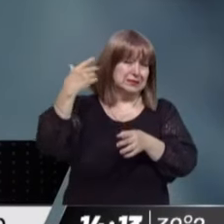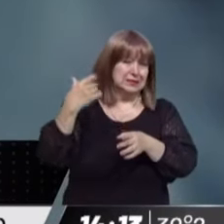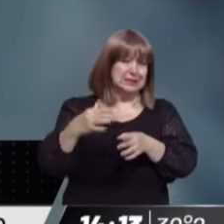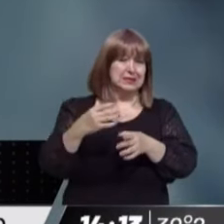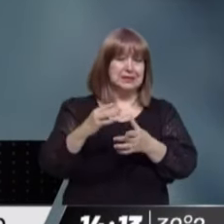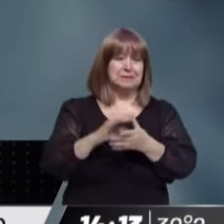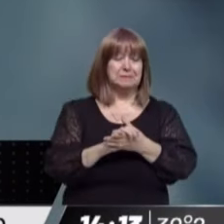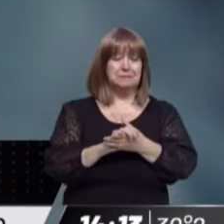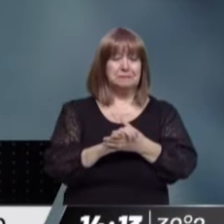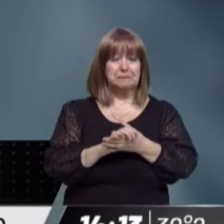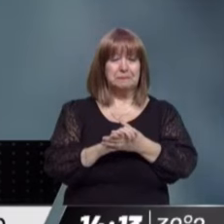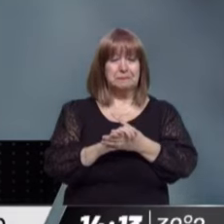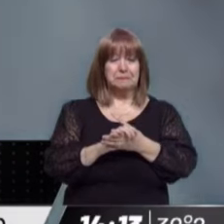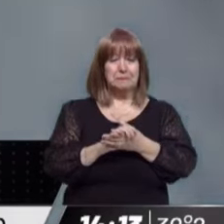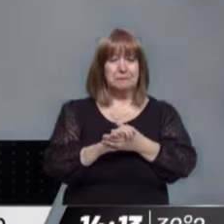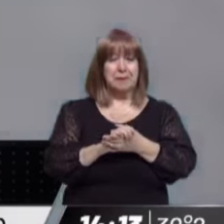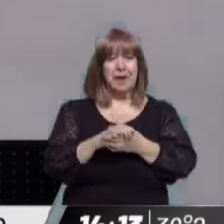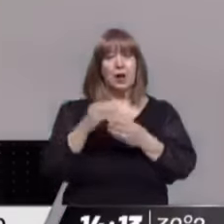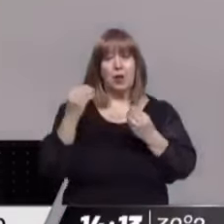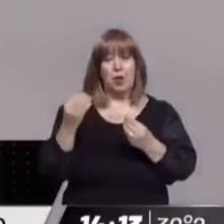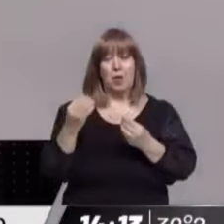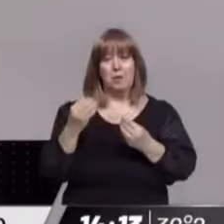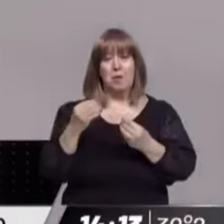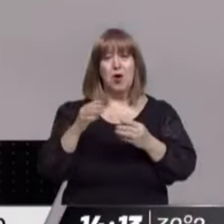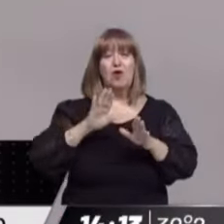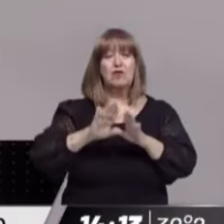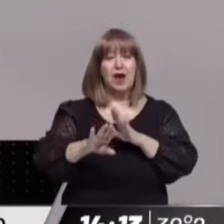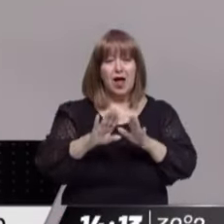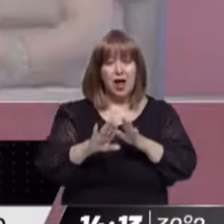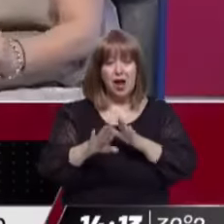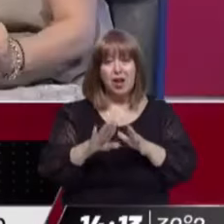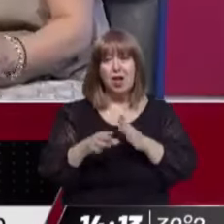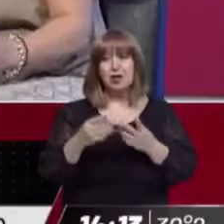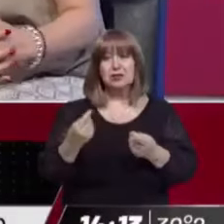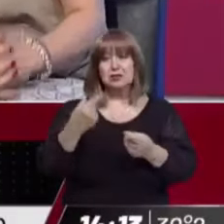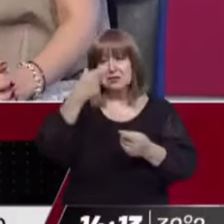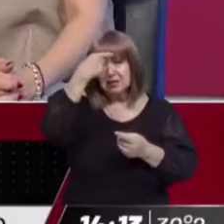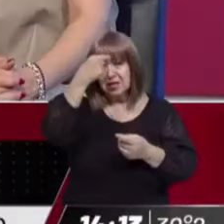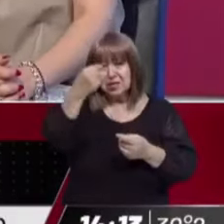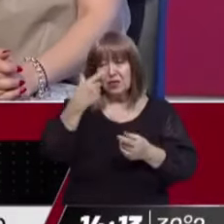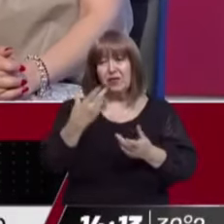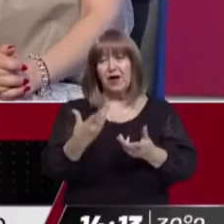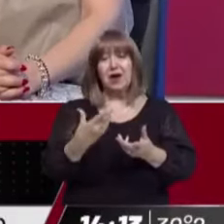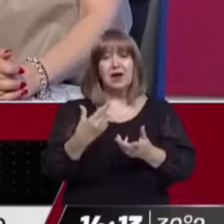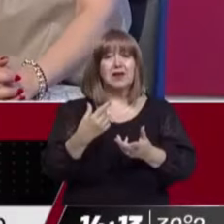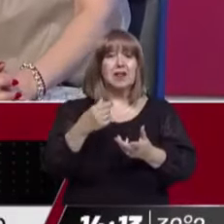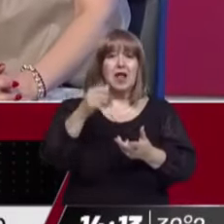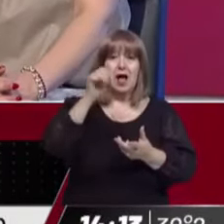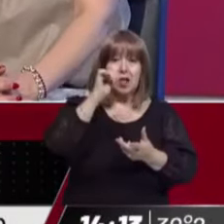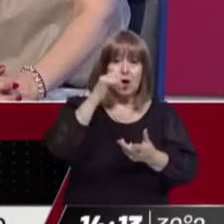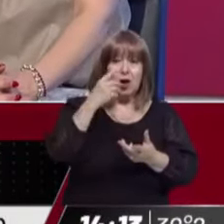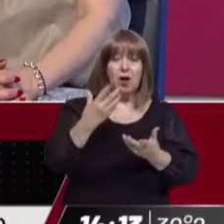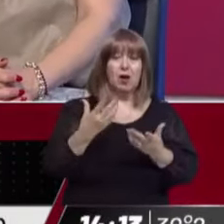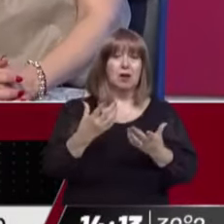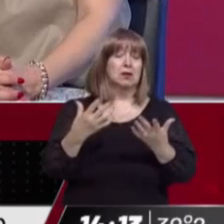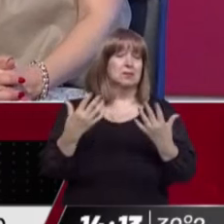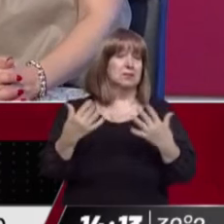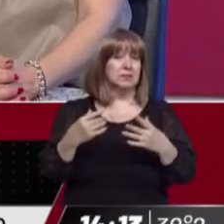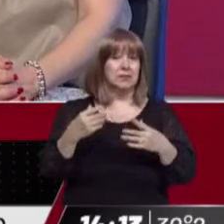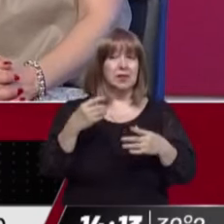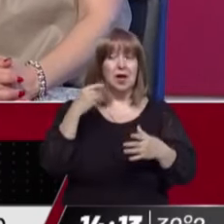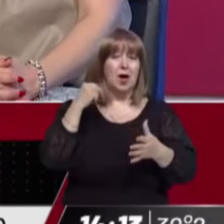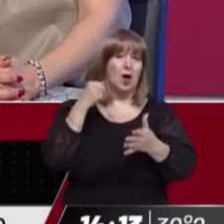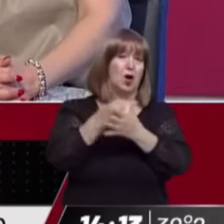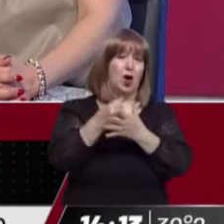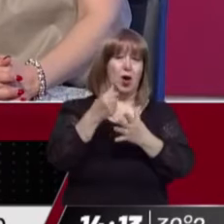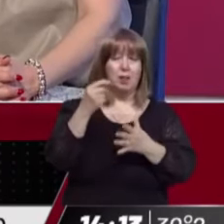La revisión técnica obligatoria. Hay que ver el tema frenos, pero una persona que queda ahora internada con algunos golpes realmente terribles, Oscar.